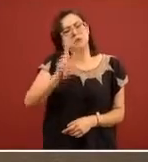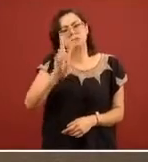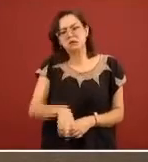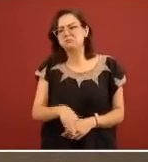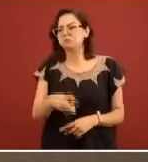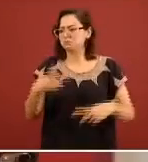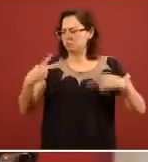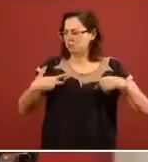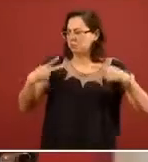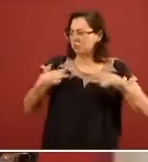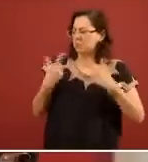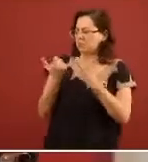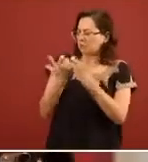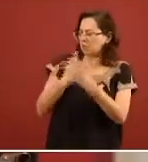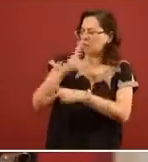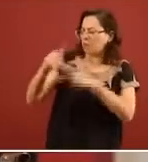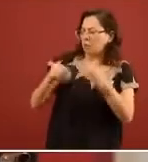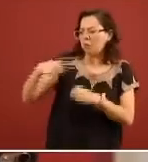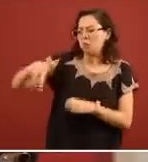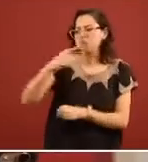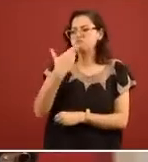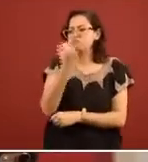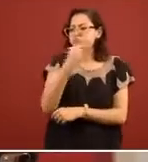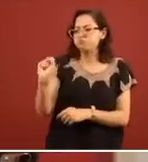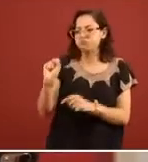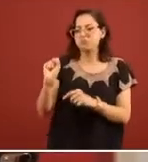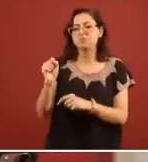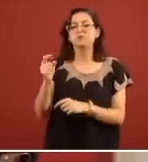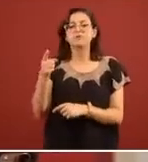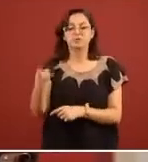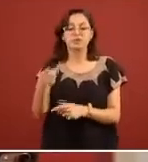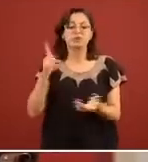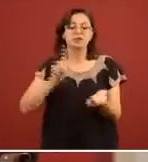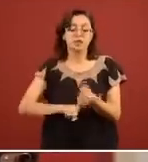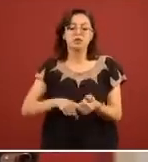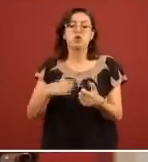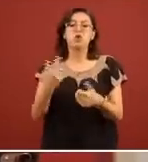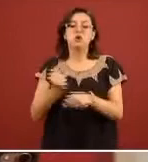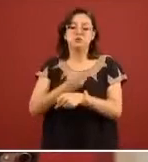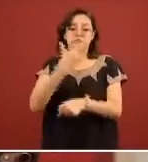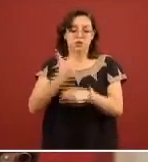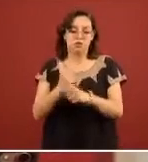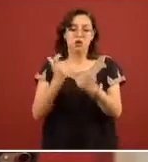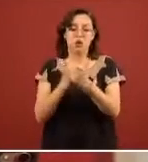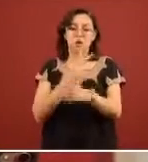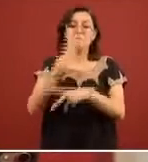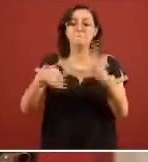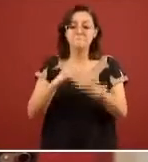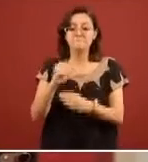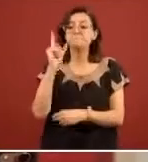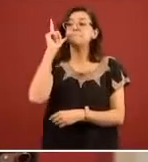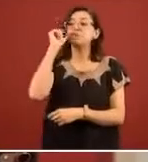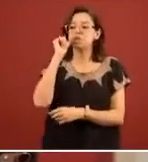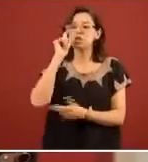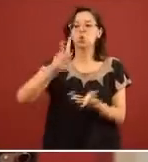las personas expertas porque existen, mayormente esto ha sido a través de la Secretaría de Economía, precisamente mañana